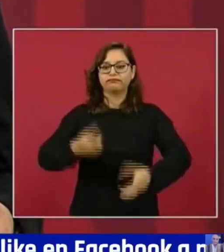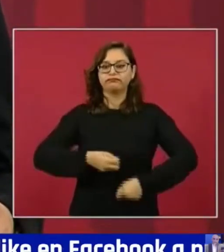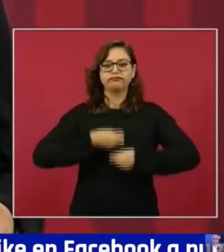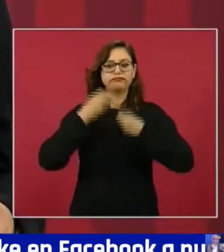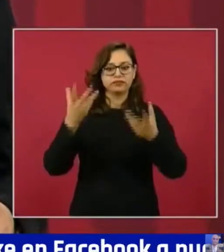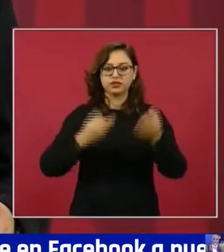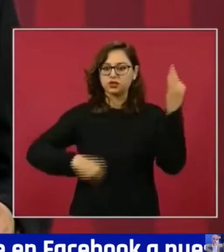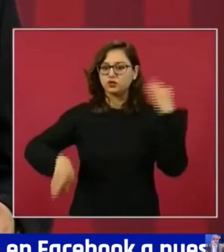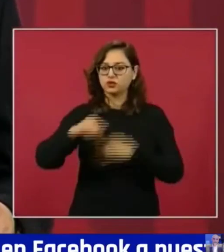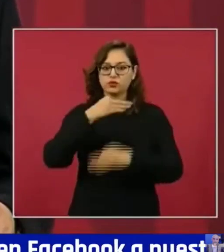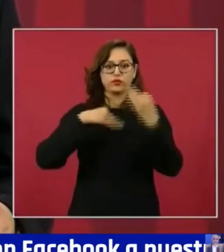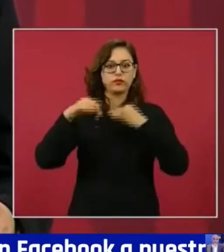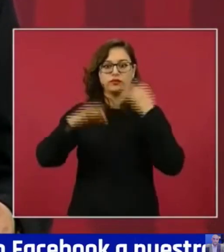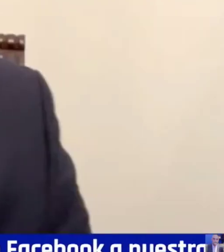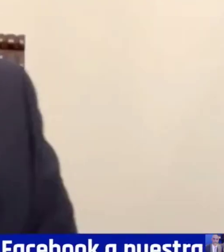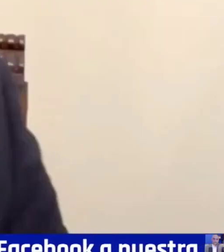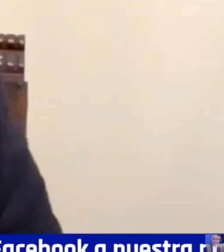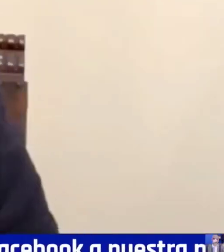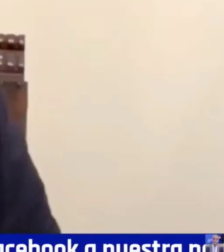¿No? Pero antes... tan se